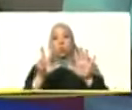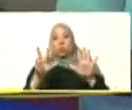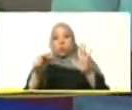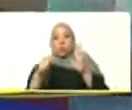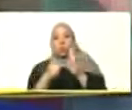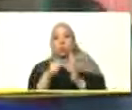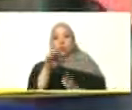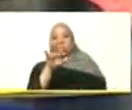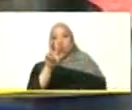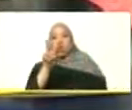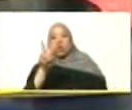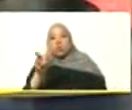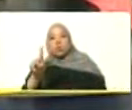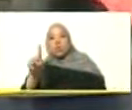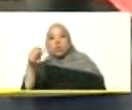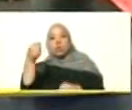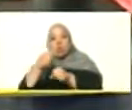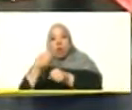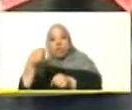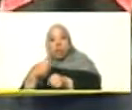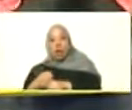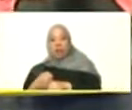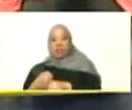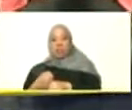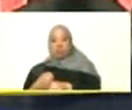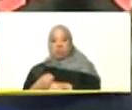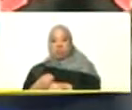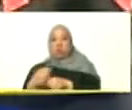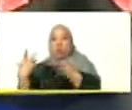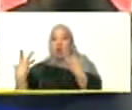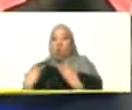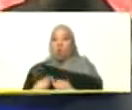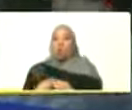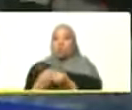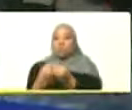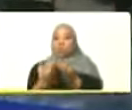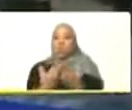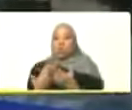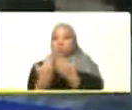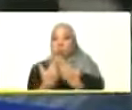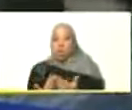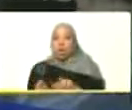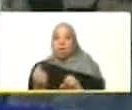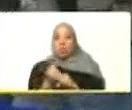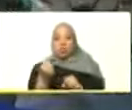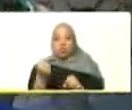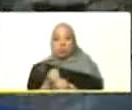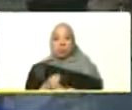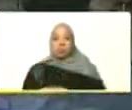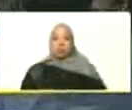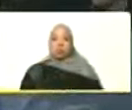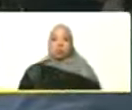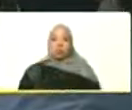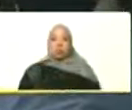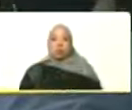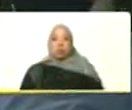841 alumnos trabajando día a día junto al poder